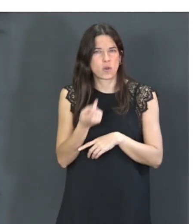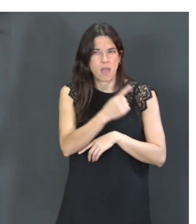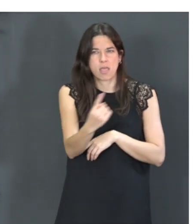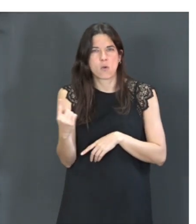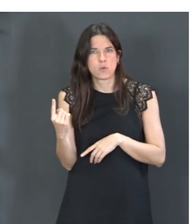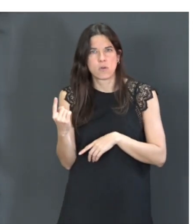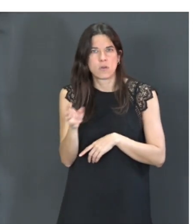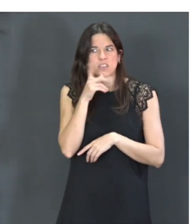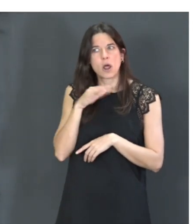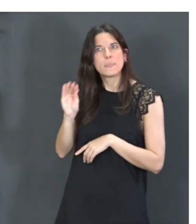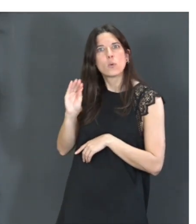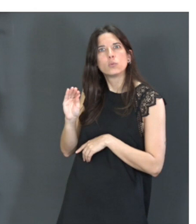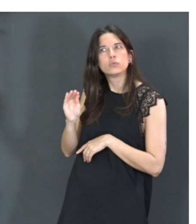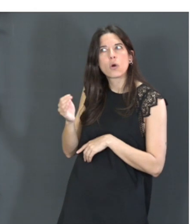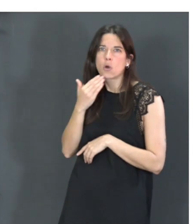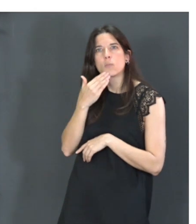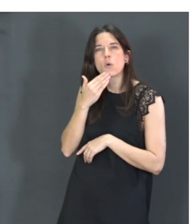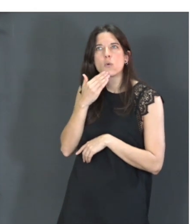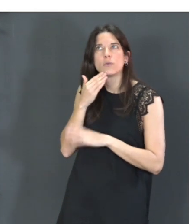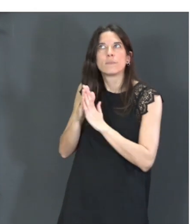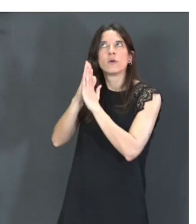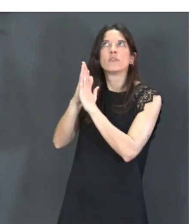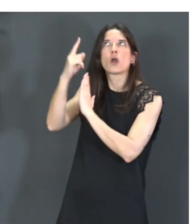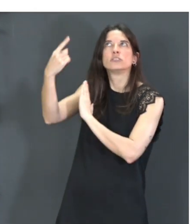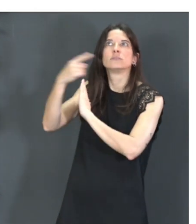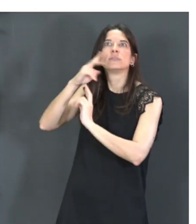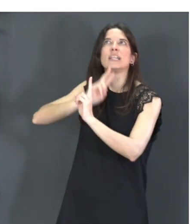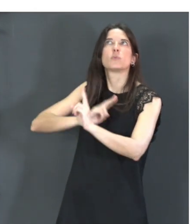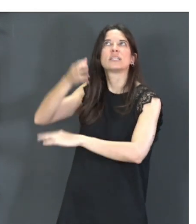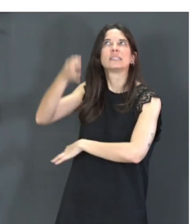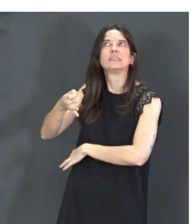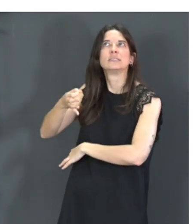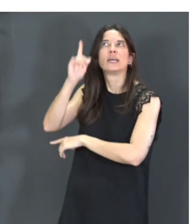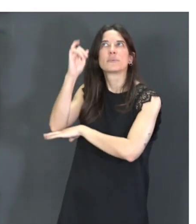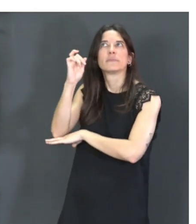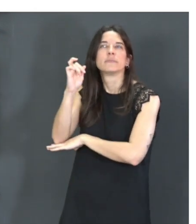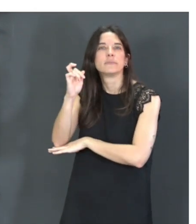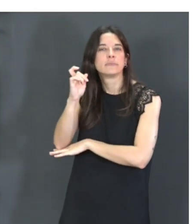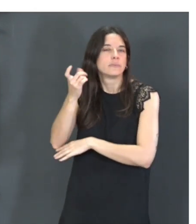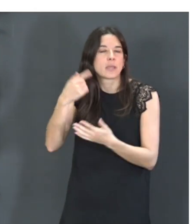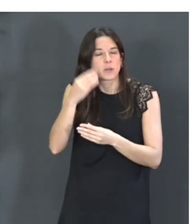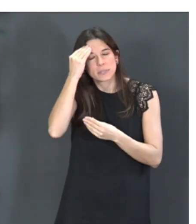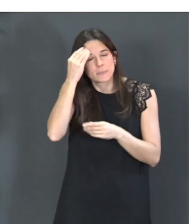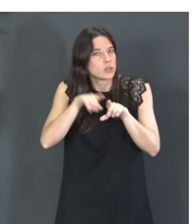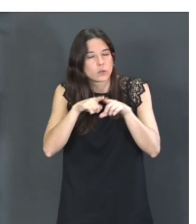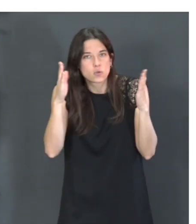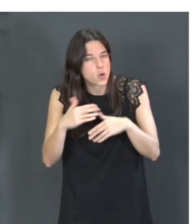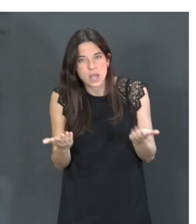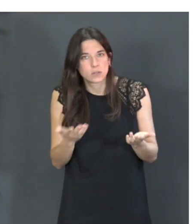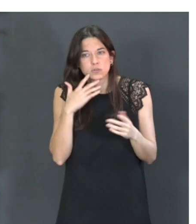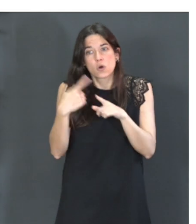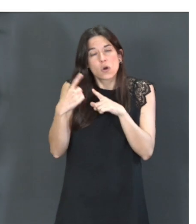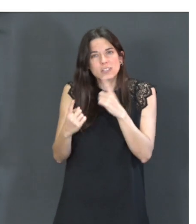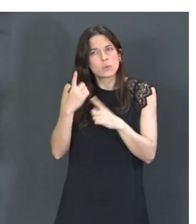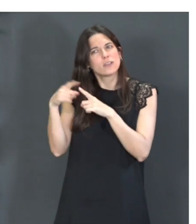Y se lo están preguntando como si fuera el oráculo que tiene la respuesta y se dejan llevar, no tiene ese pensamiento crítico para... Entonces ese tipo de cosas, yo creo que a la